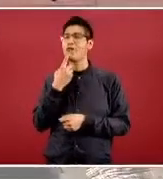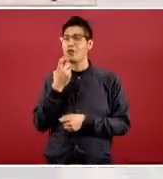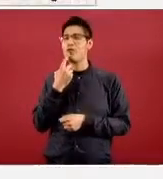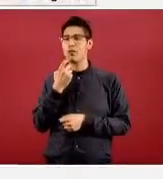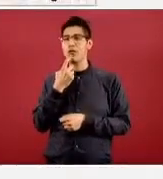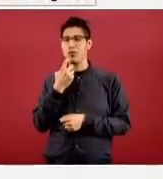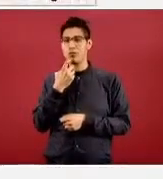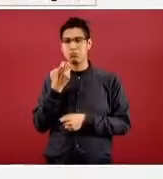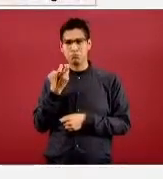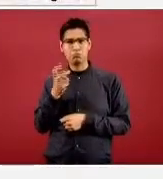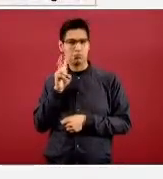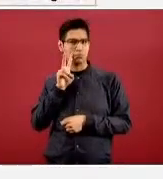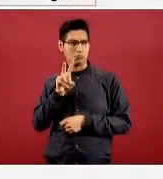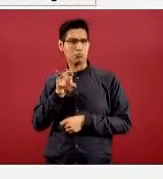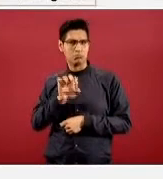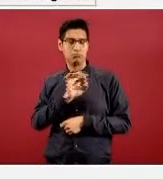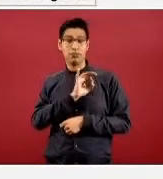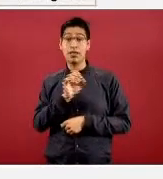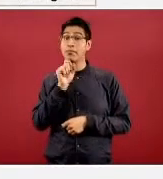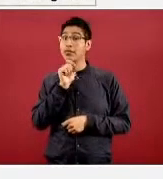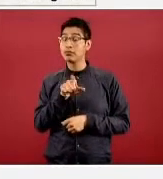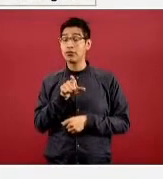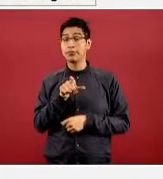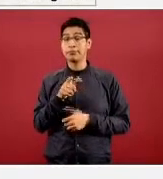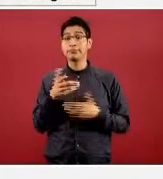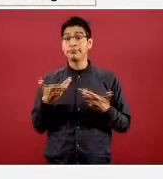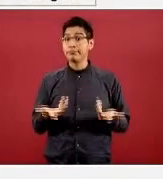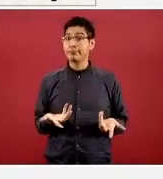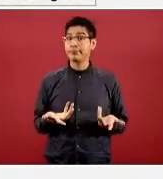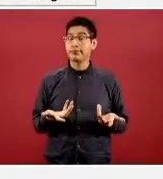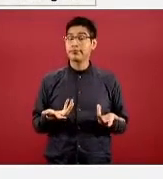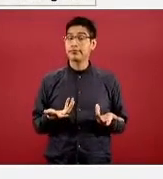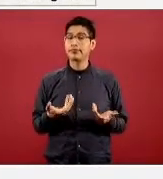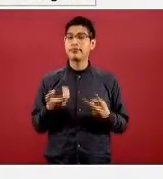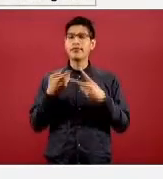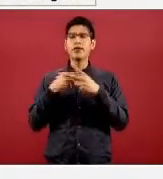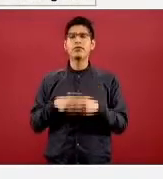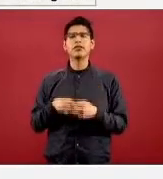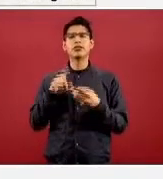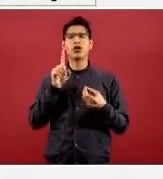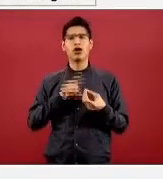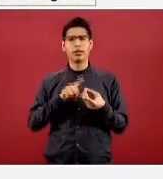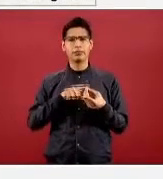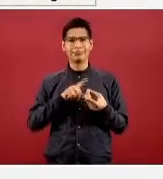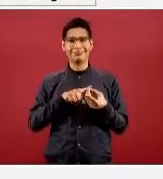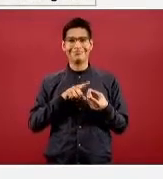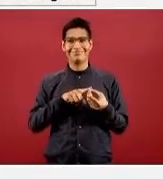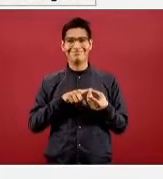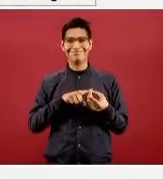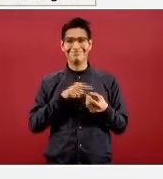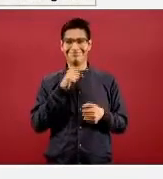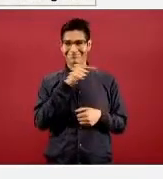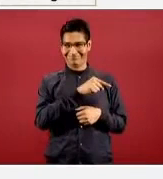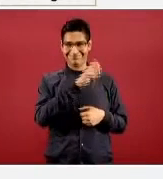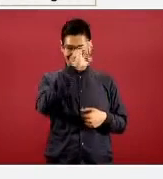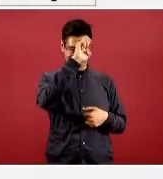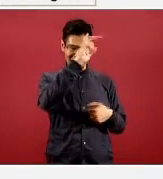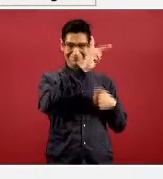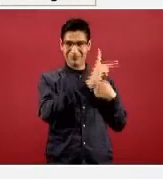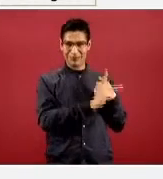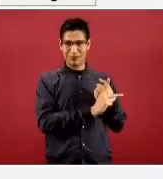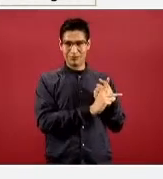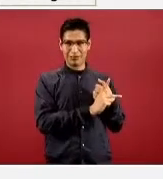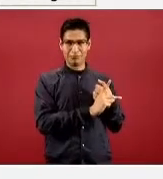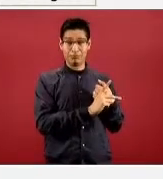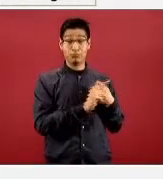inferior. Entonces, vemos cómo desde un principio, lógicamente, donde inició la pandemia, cómo en su momento tuvo este